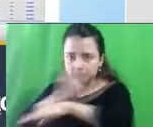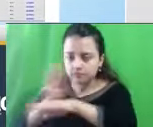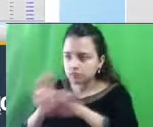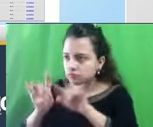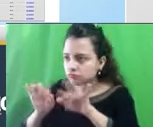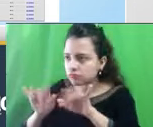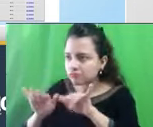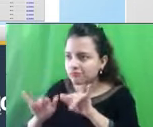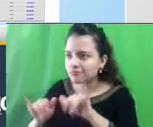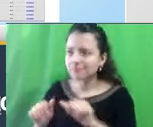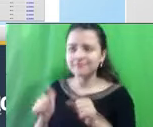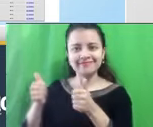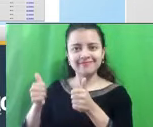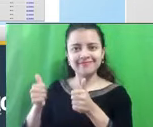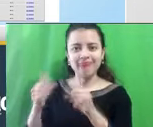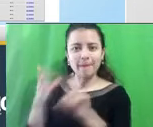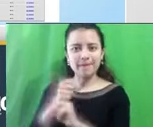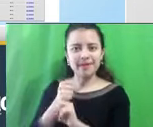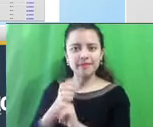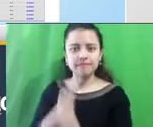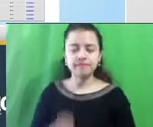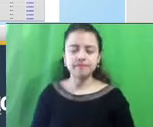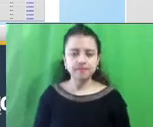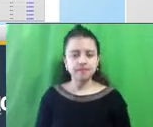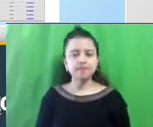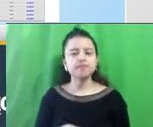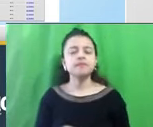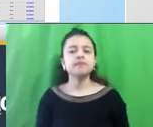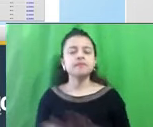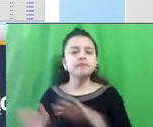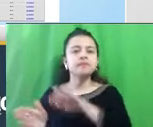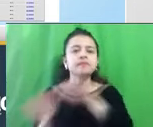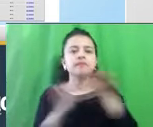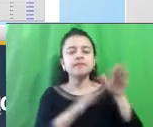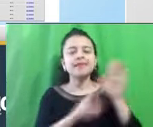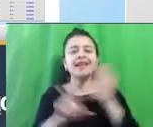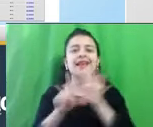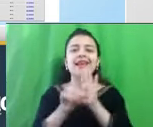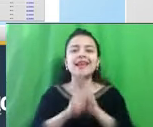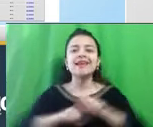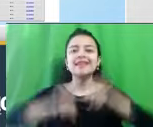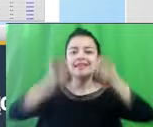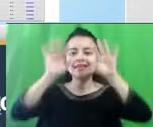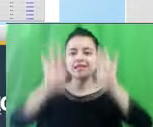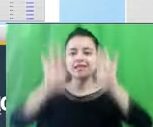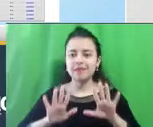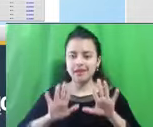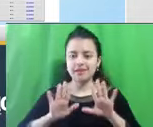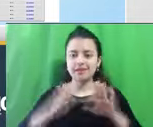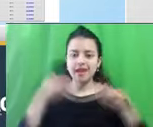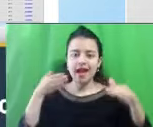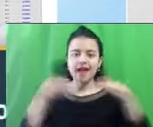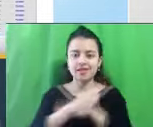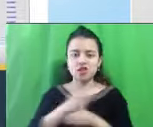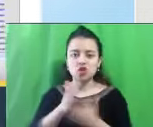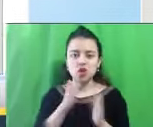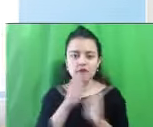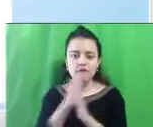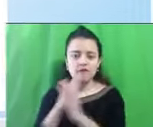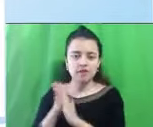de transparencia y acceso a la información y lucha contra la corrupción, una calificación